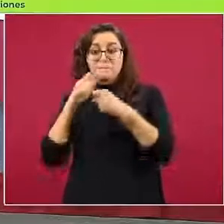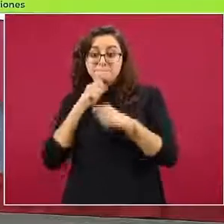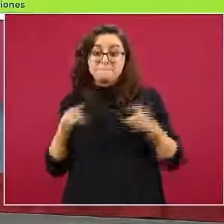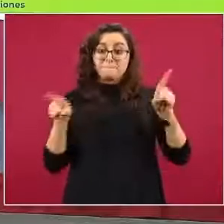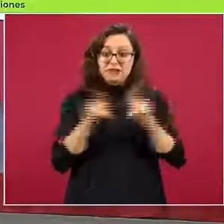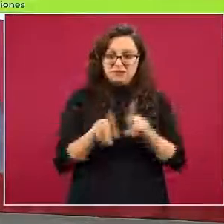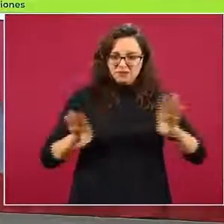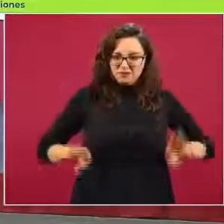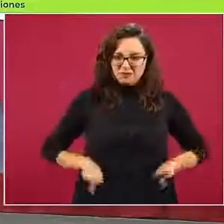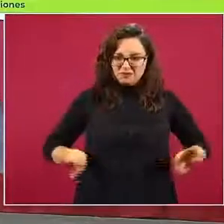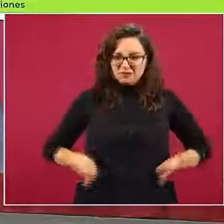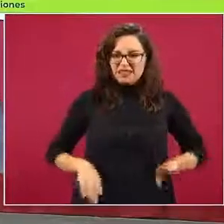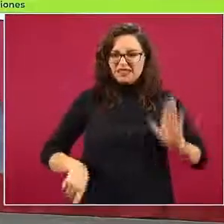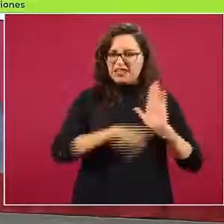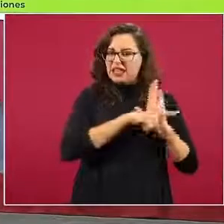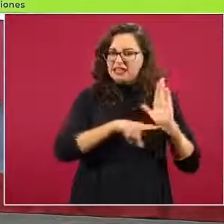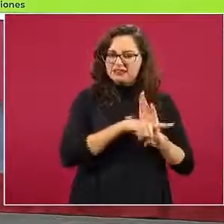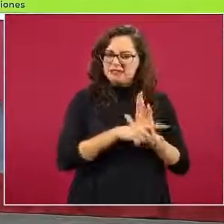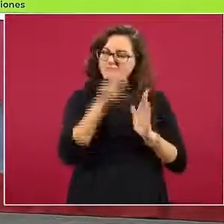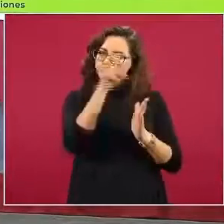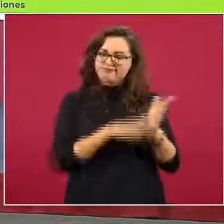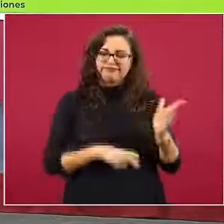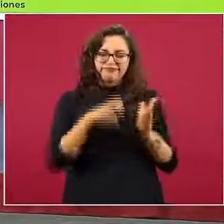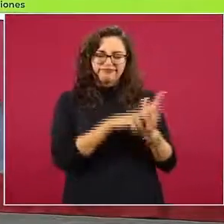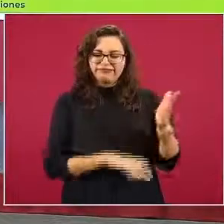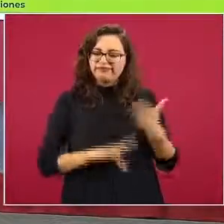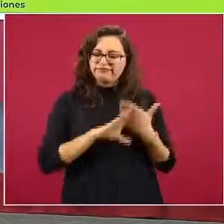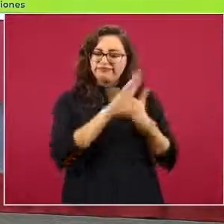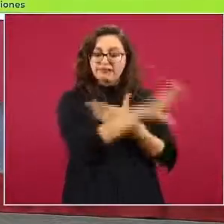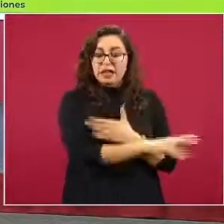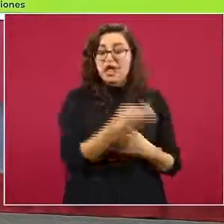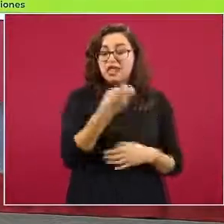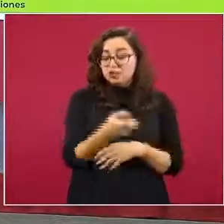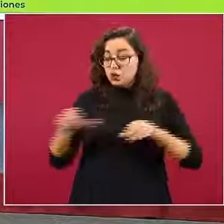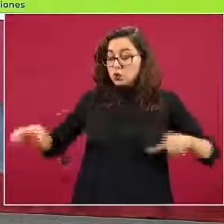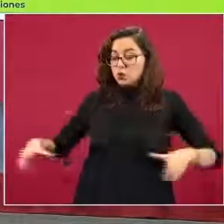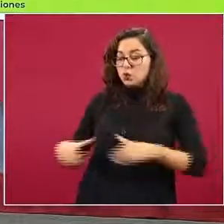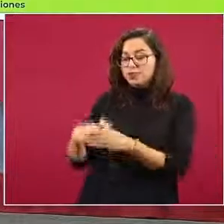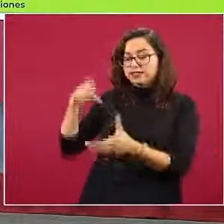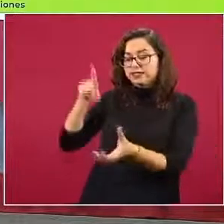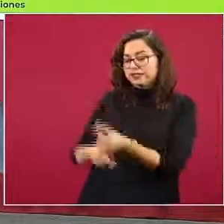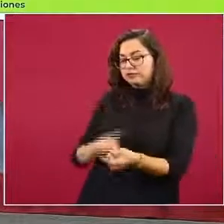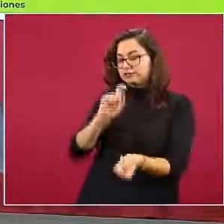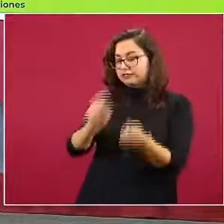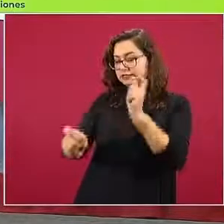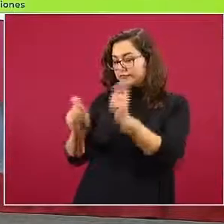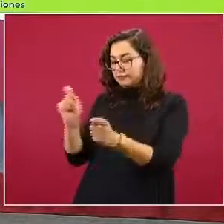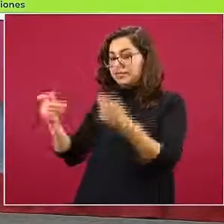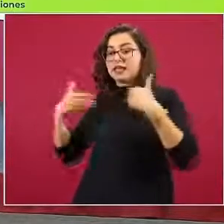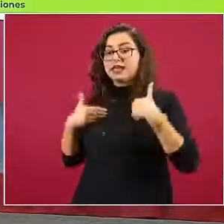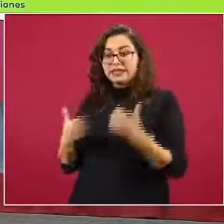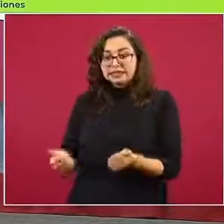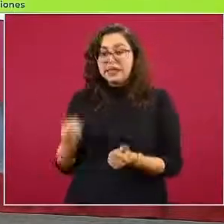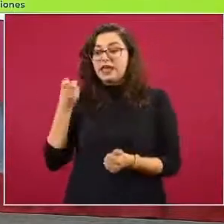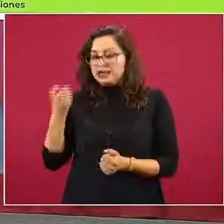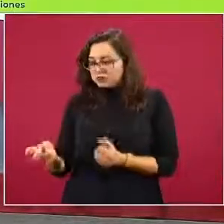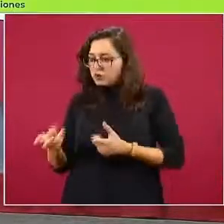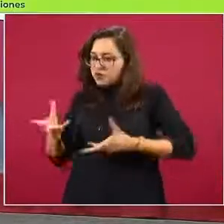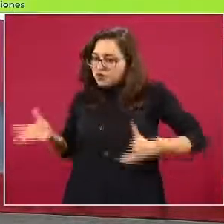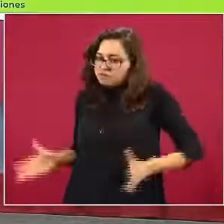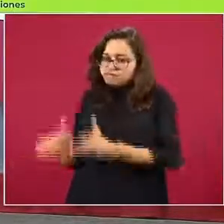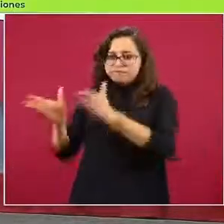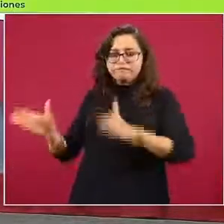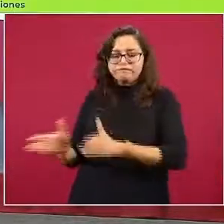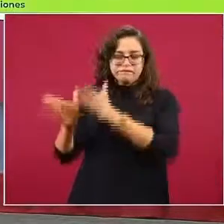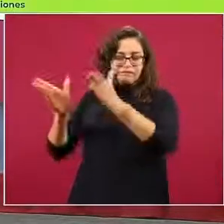también tengamos que trabajar. Y para eso tenemos que entender a las comunidades. La estrategia tiene que surgir de abajo para arriba. Y de